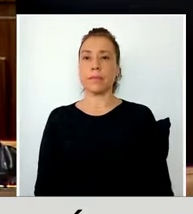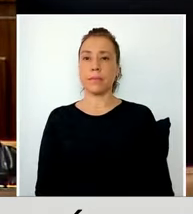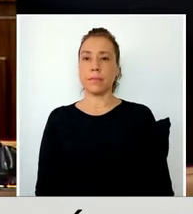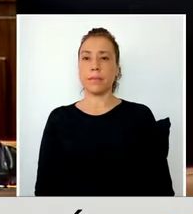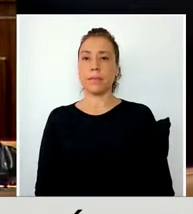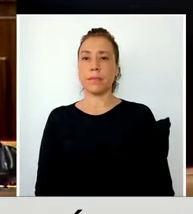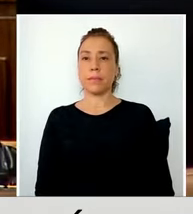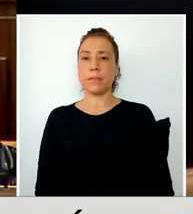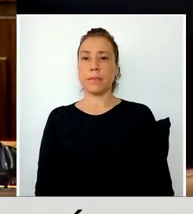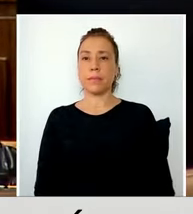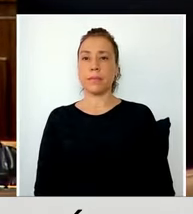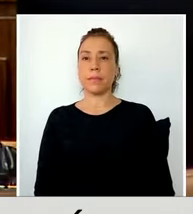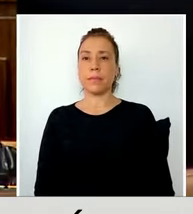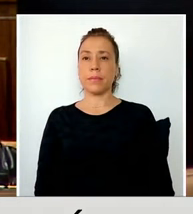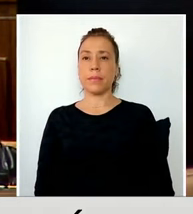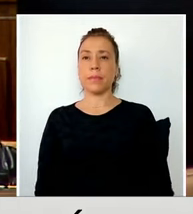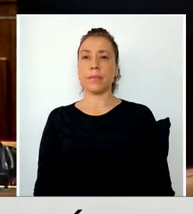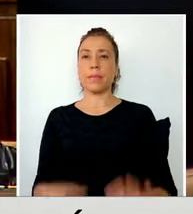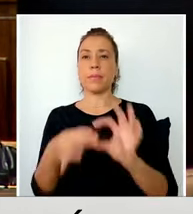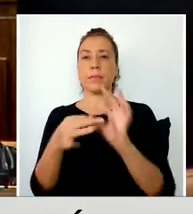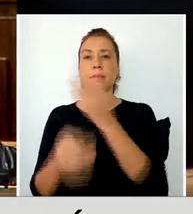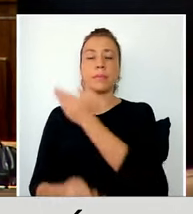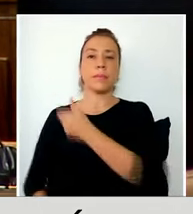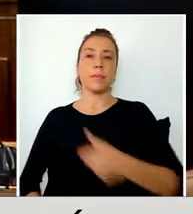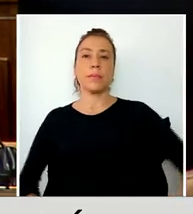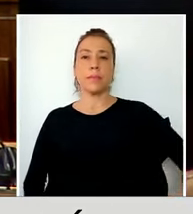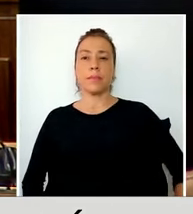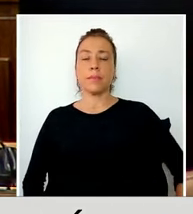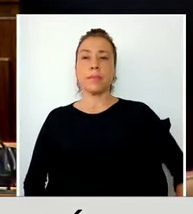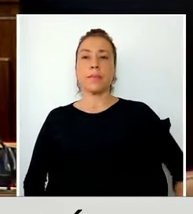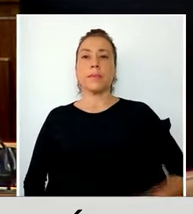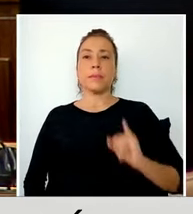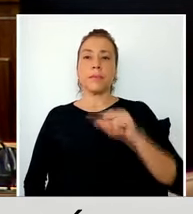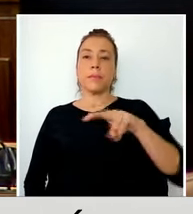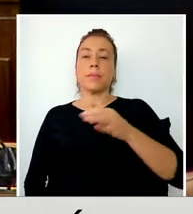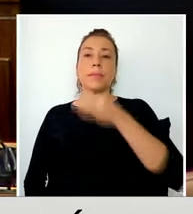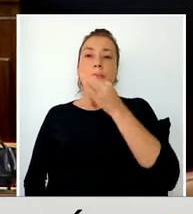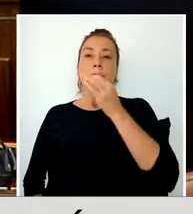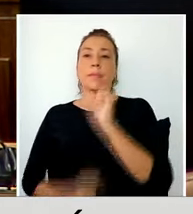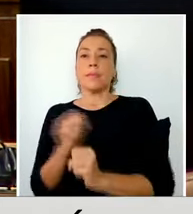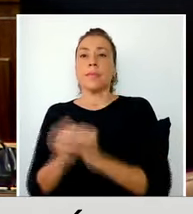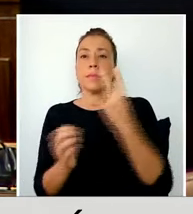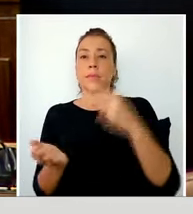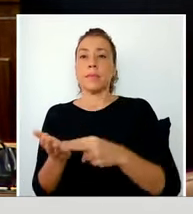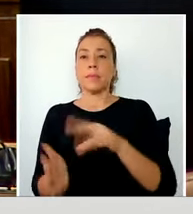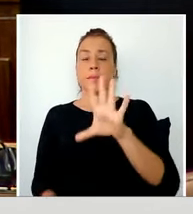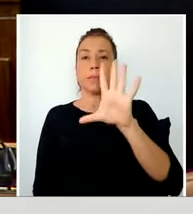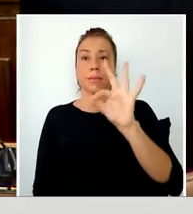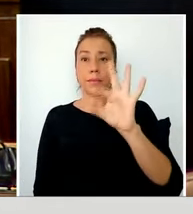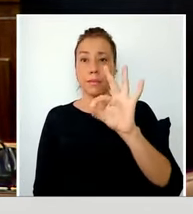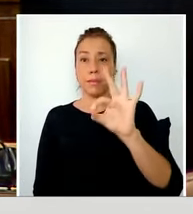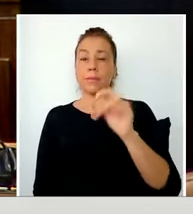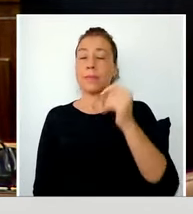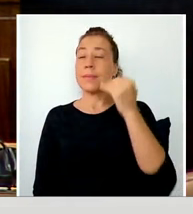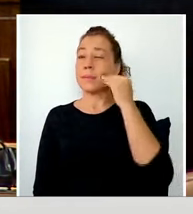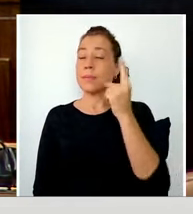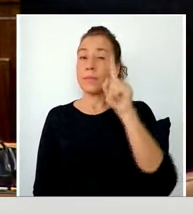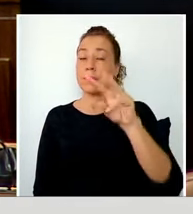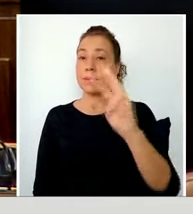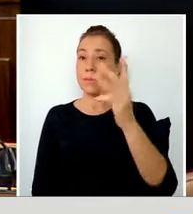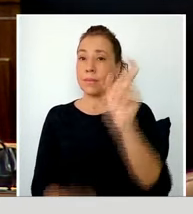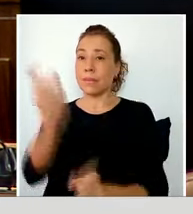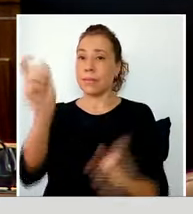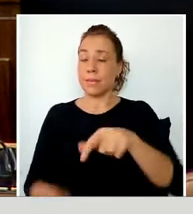Muchas gracias presidente el INE señala que en el año 2050 cerca de un tercio de la población de chile